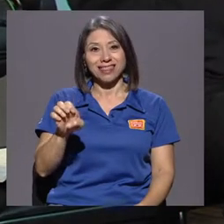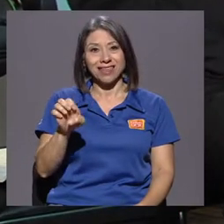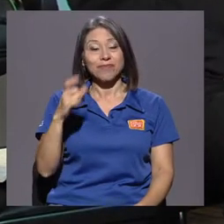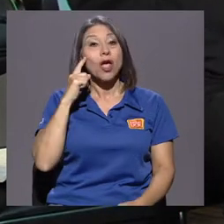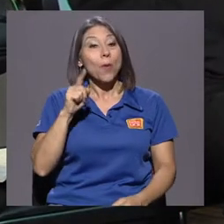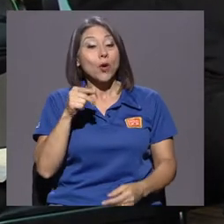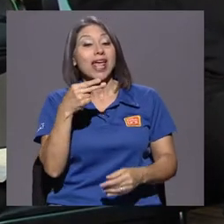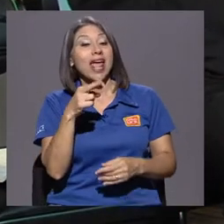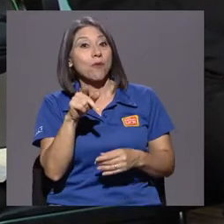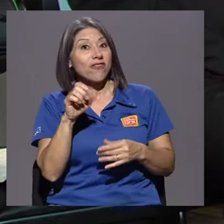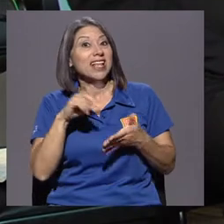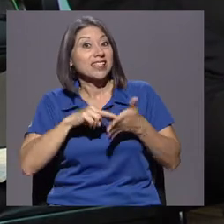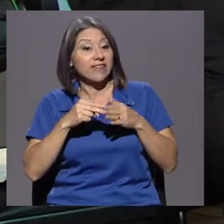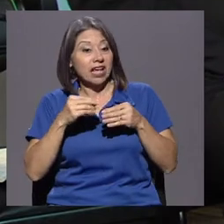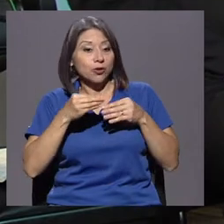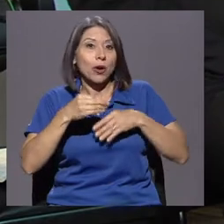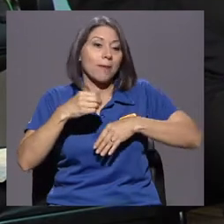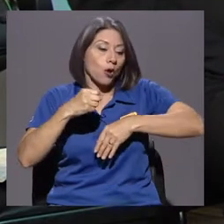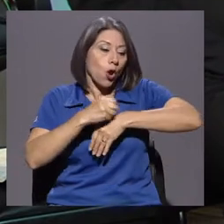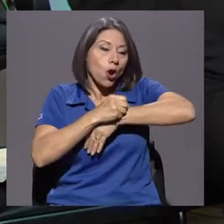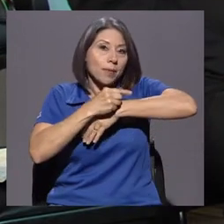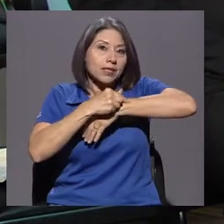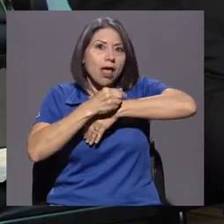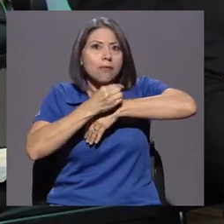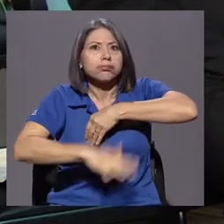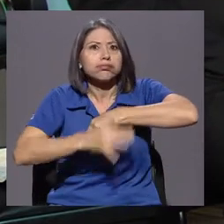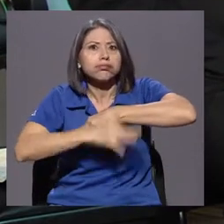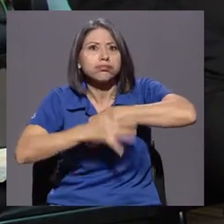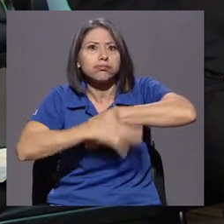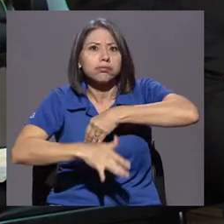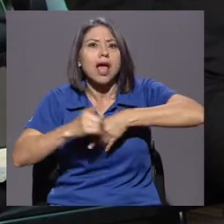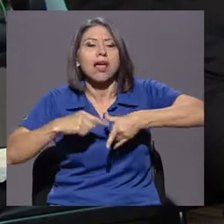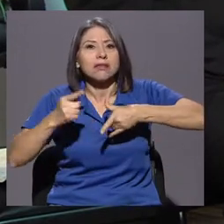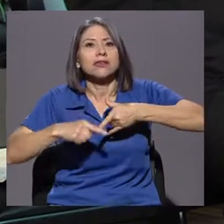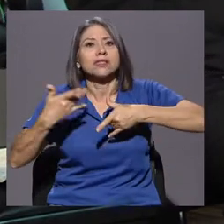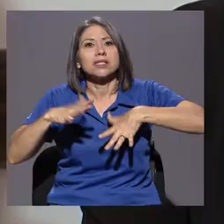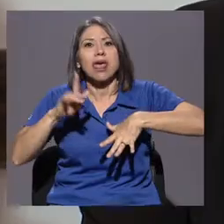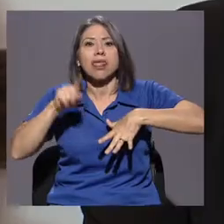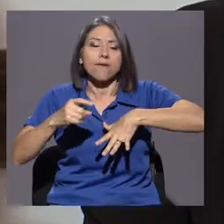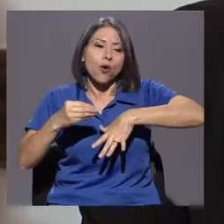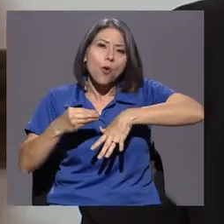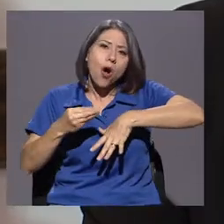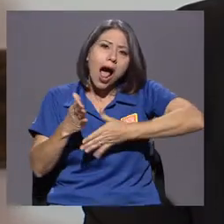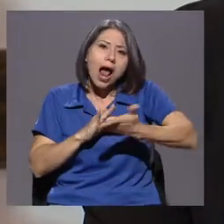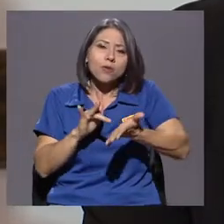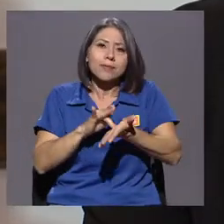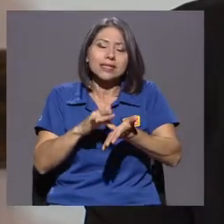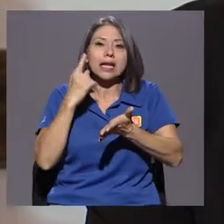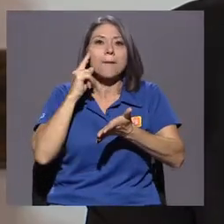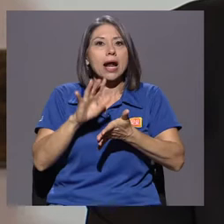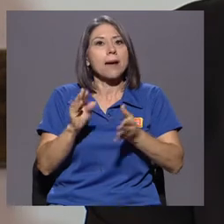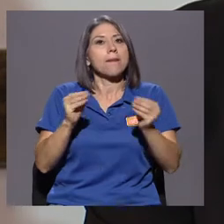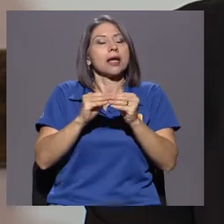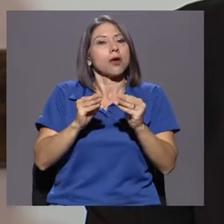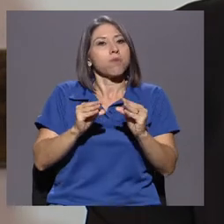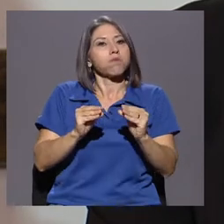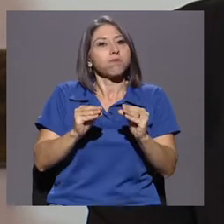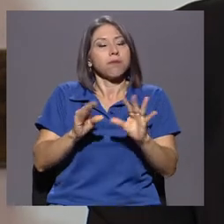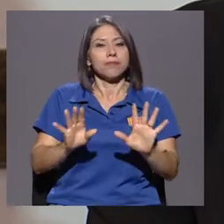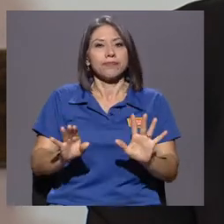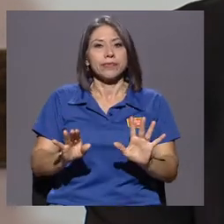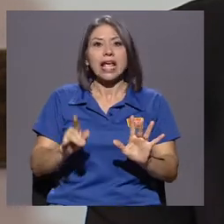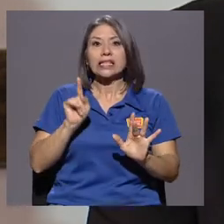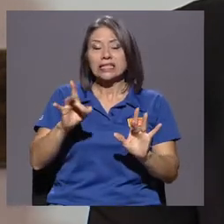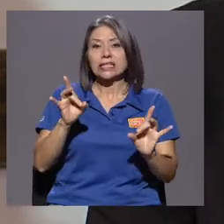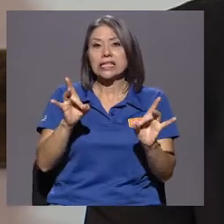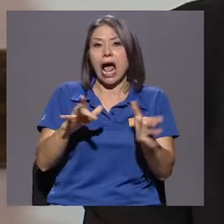de un factor coagulante entonces los golpes tienen una dimensión mucho más grave y además es una no tan